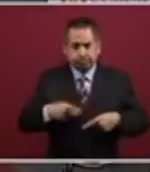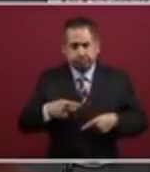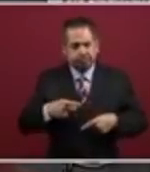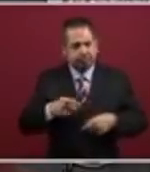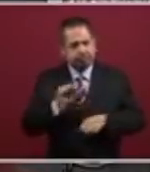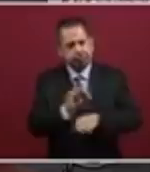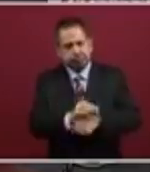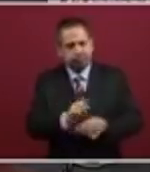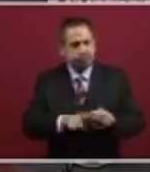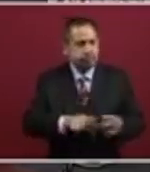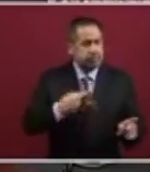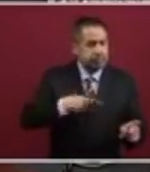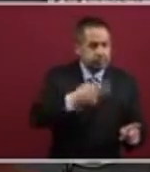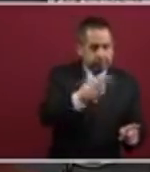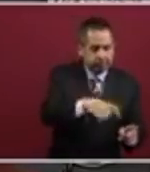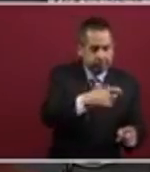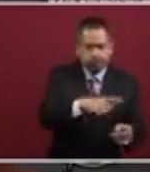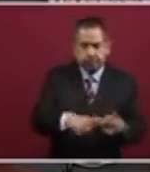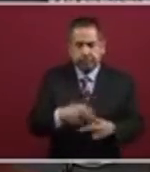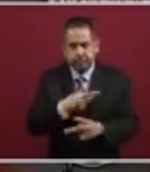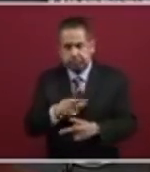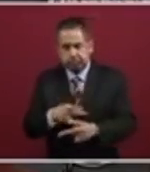a ricos y pobres,